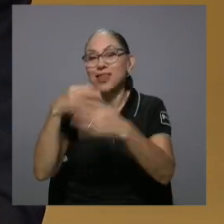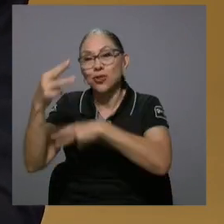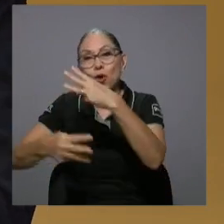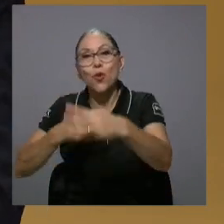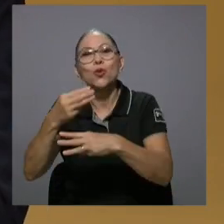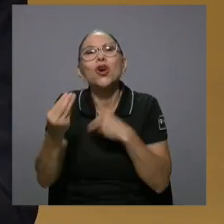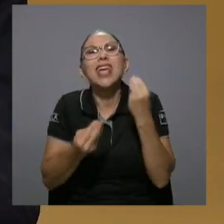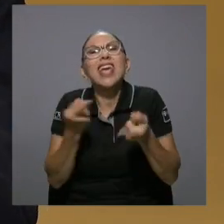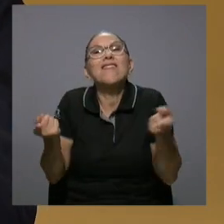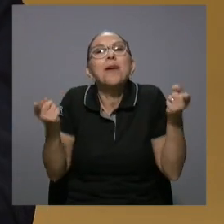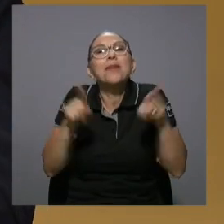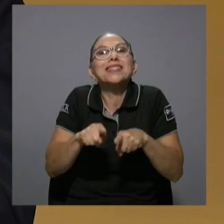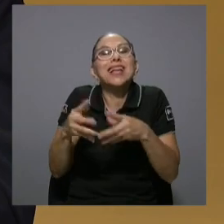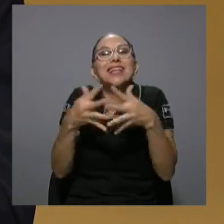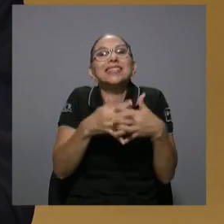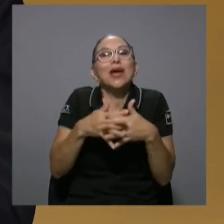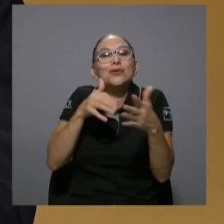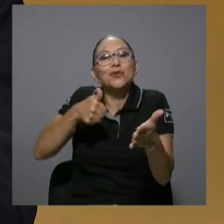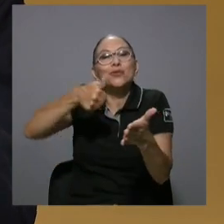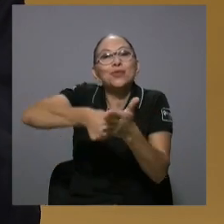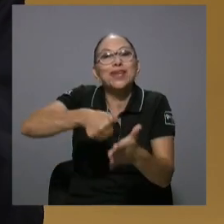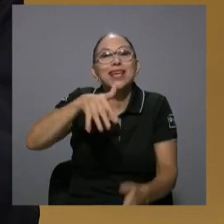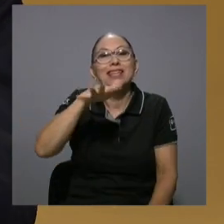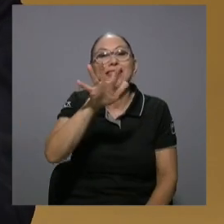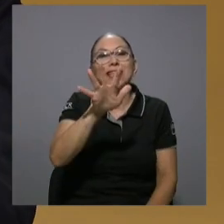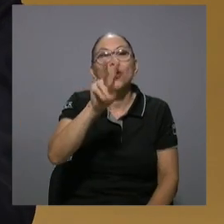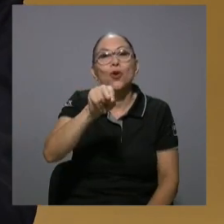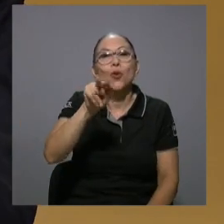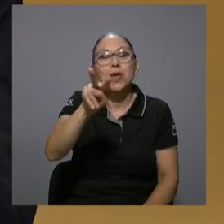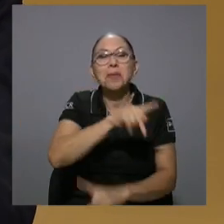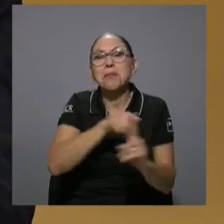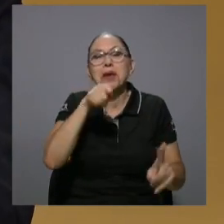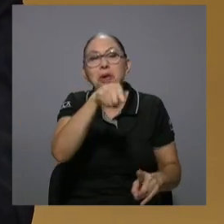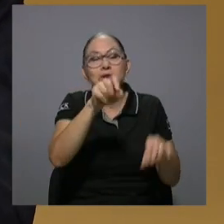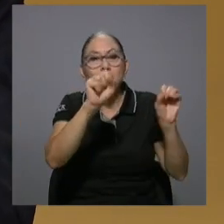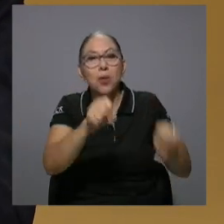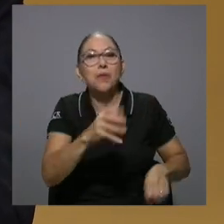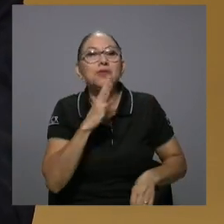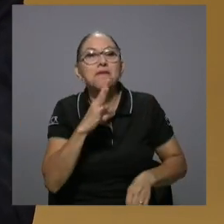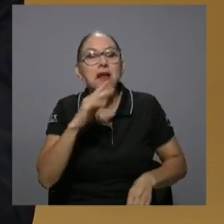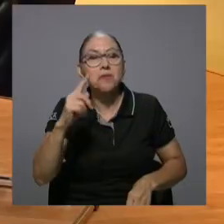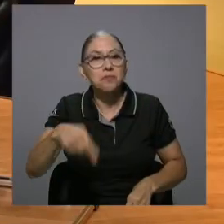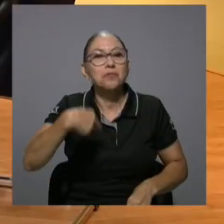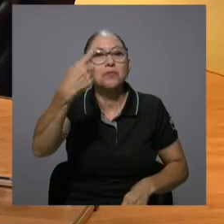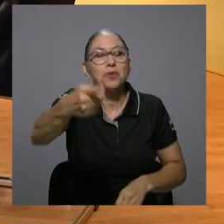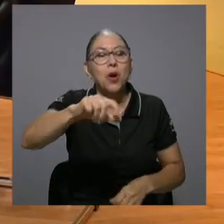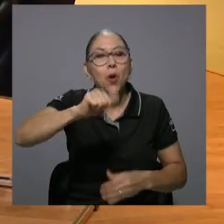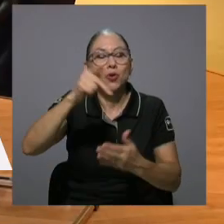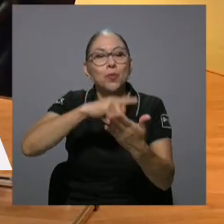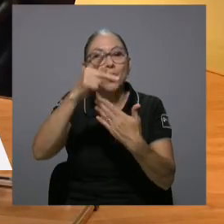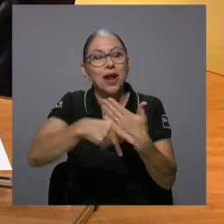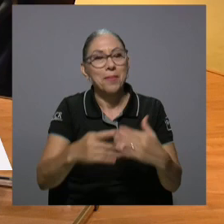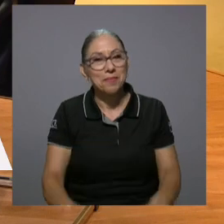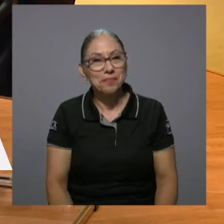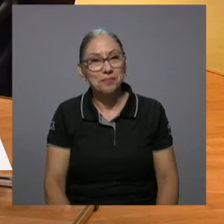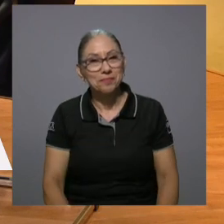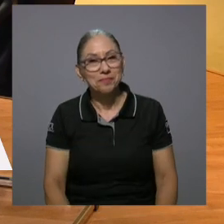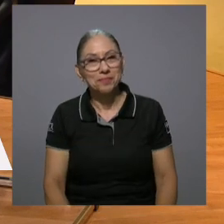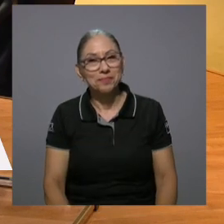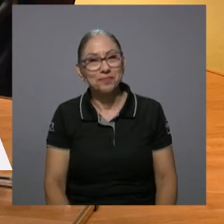de noviembre. Pero bueno, eso sí, si usted está de acuerdo, lo podemos ver en otro programa, ¿verdad? Sí,